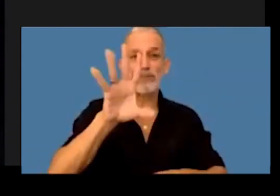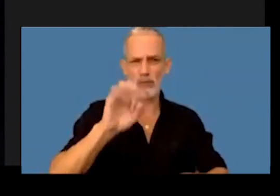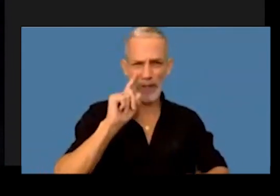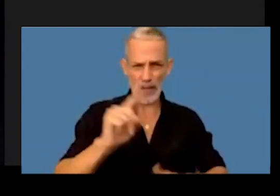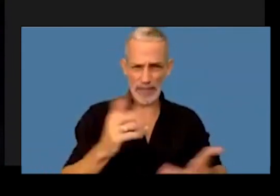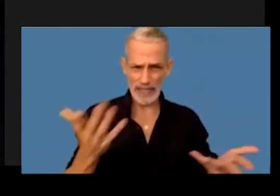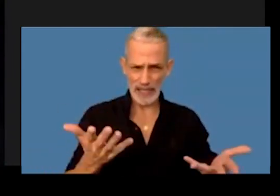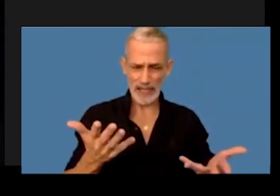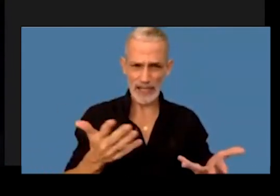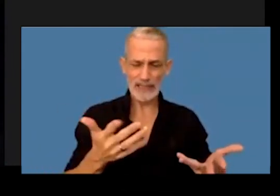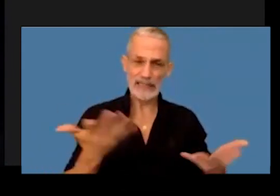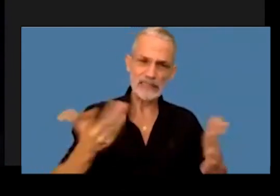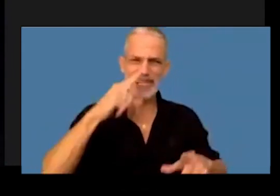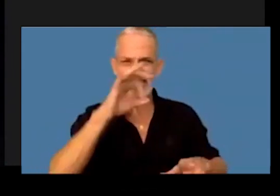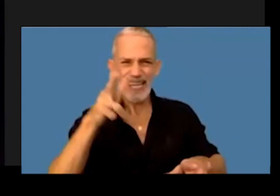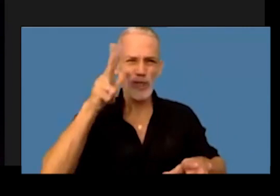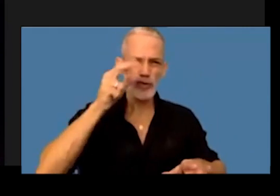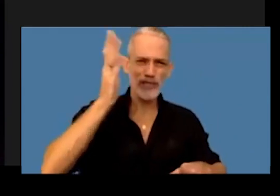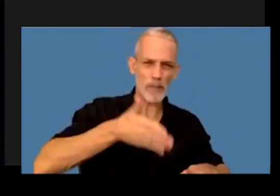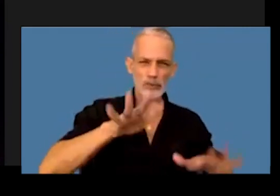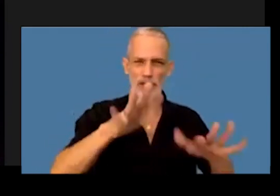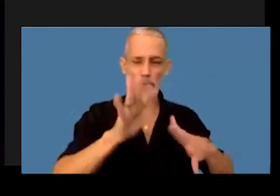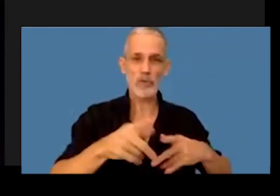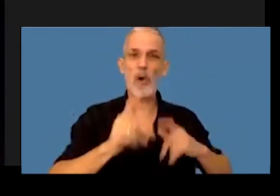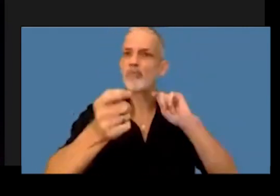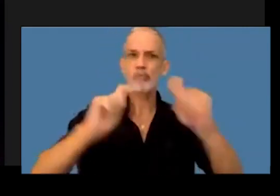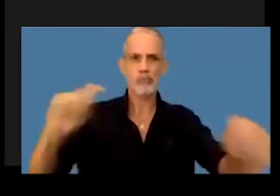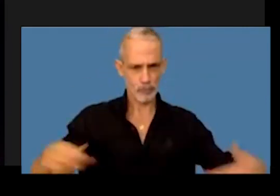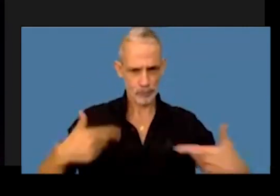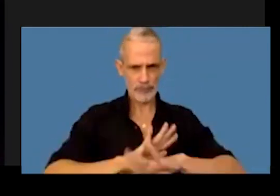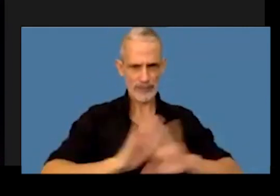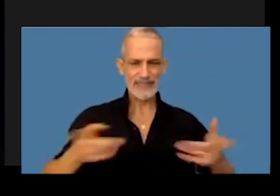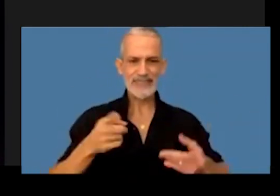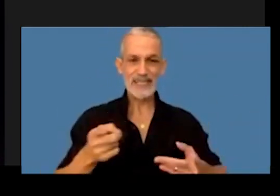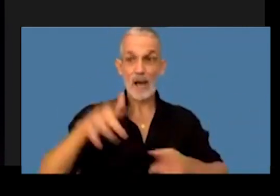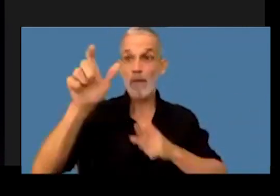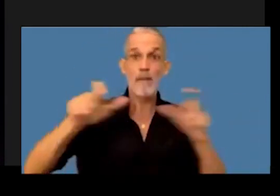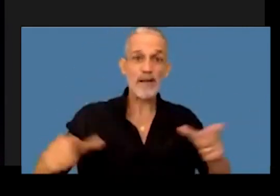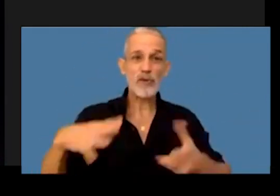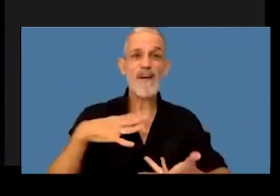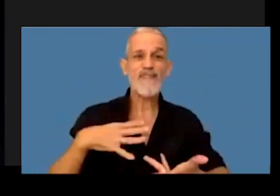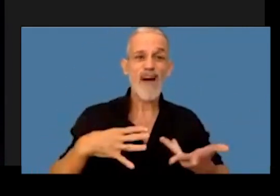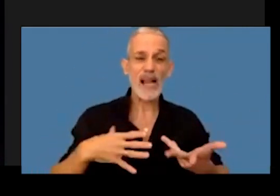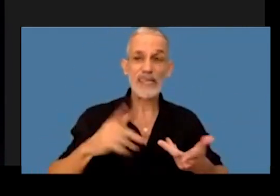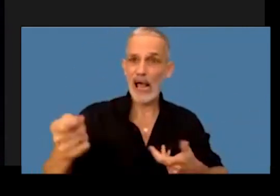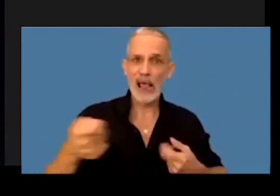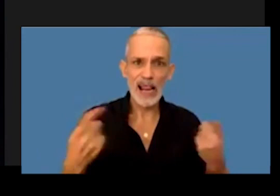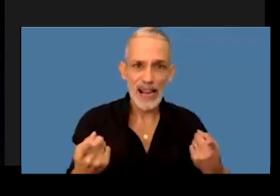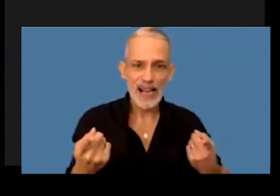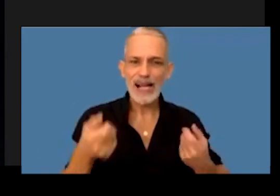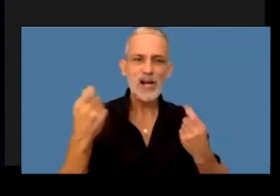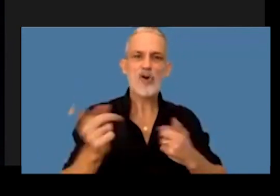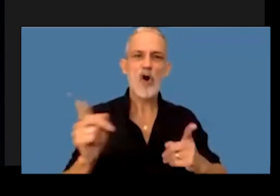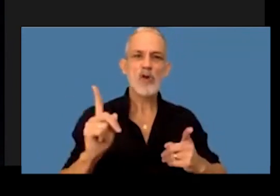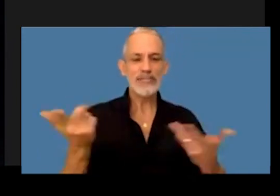entre un 70 y un 80% se entregaron. Obviamente que aquel que todavía no la recibió se está en deuda